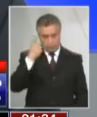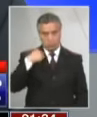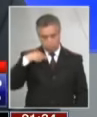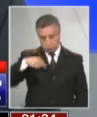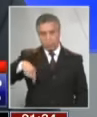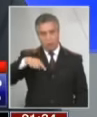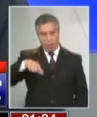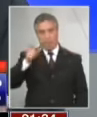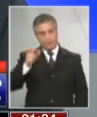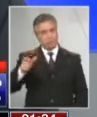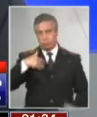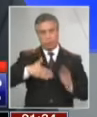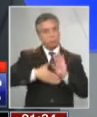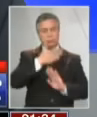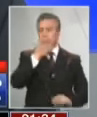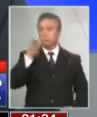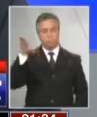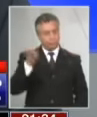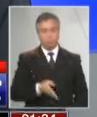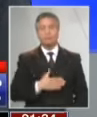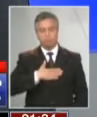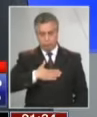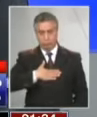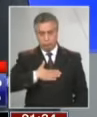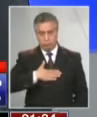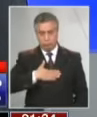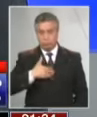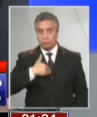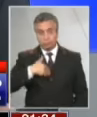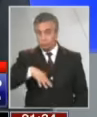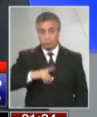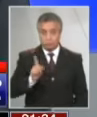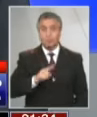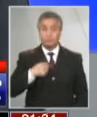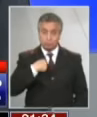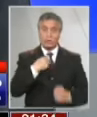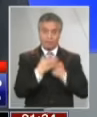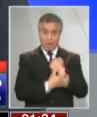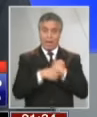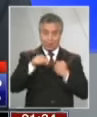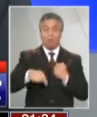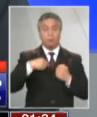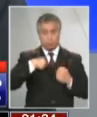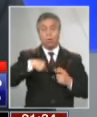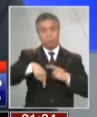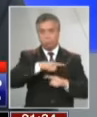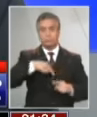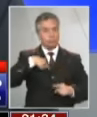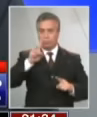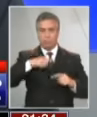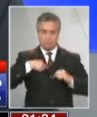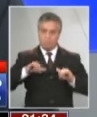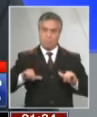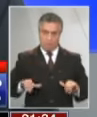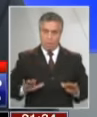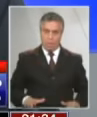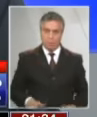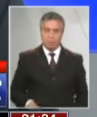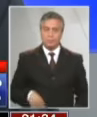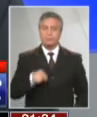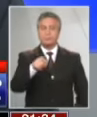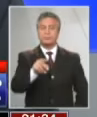con la gente, habernos quedado. Es lo que yo... No me tocó la situación, pues yo estaba en la región, pero de haber estado en esa situación, no, yo me quedo. ¿Y por qué, diputado,